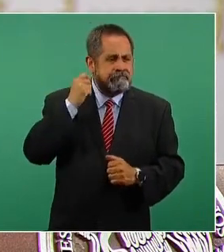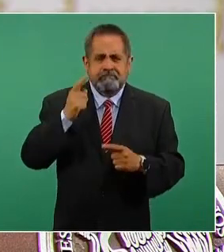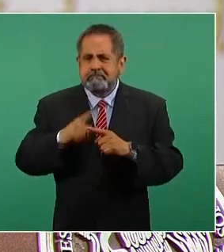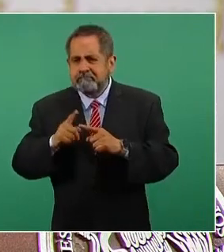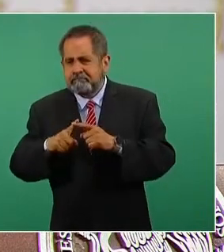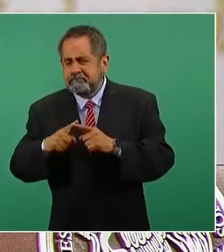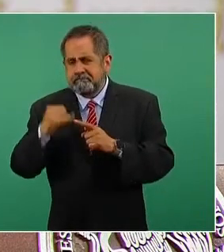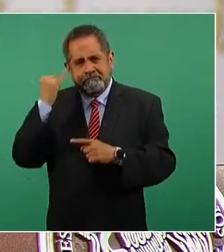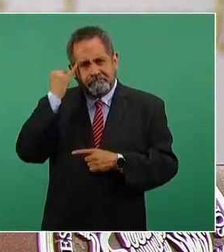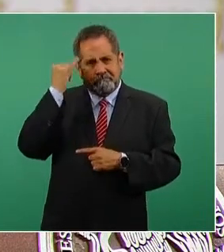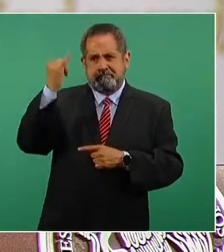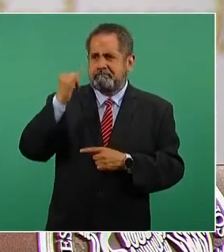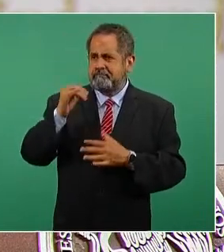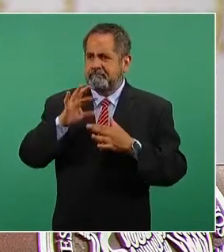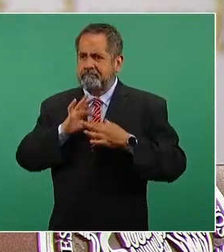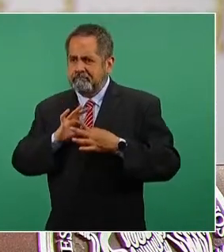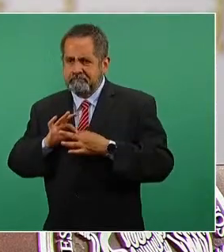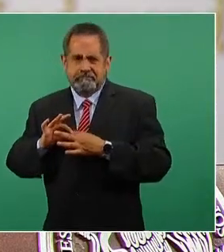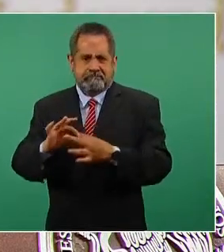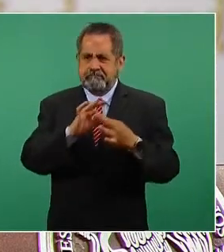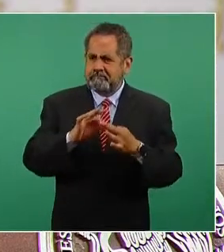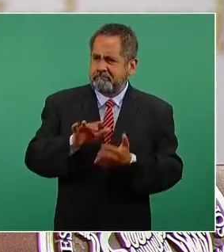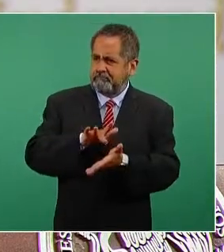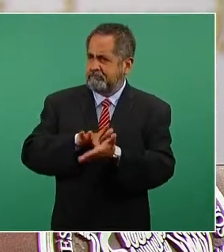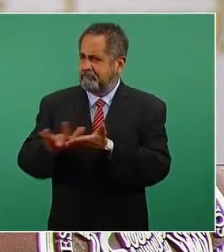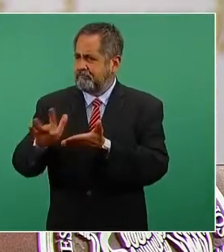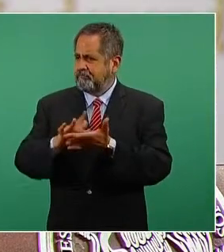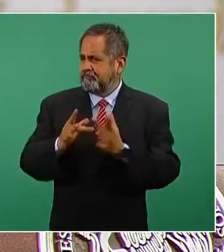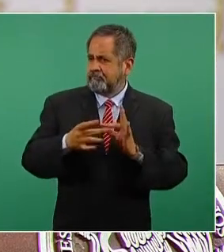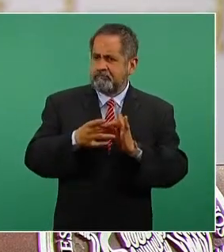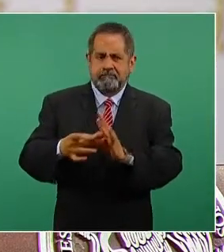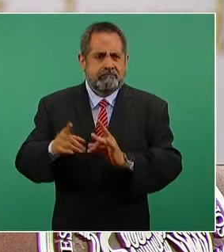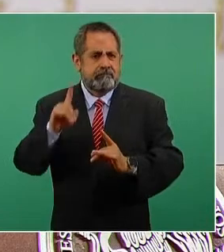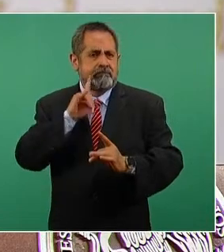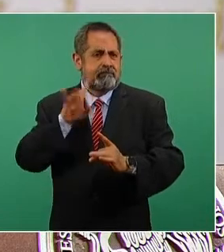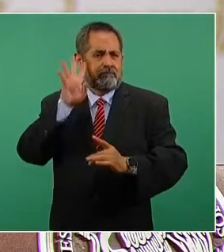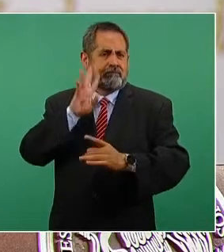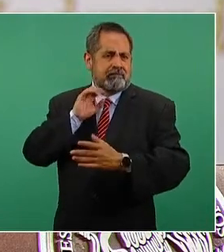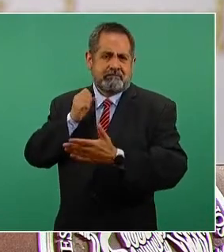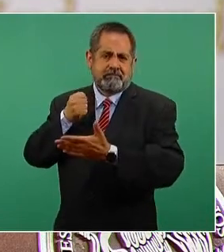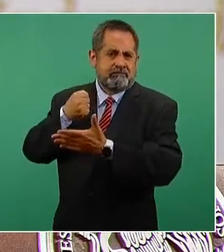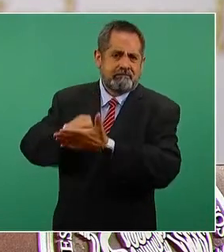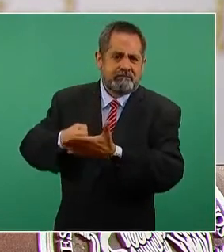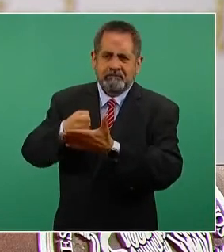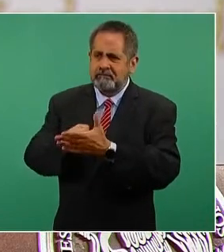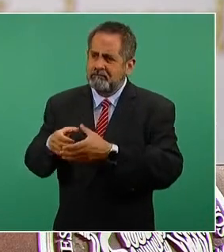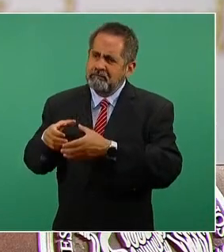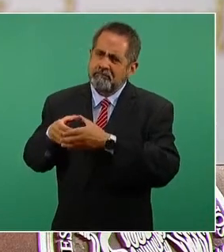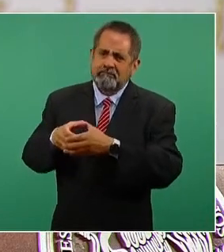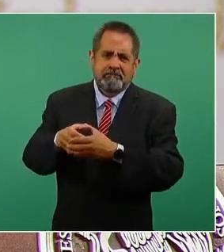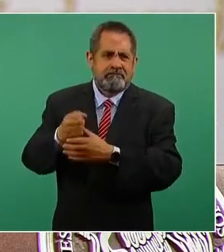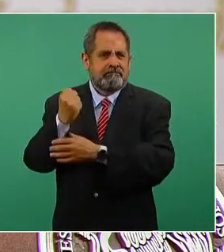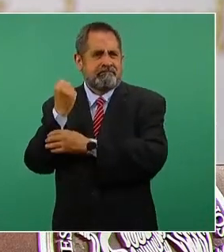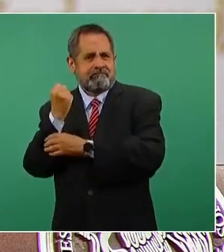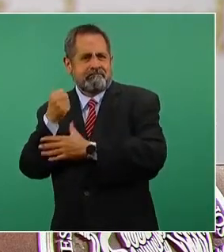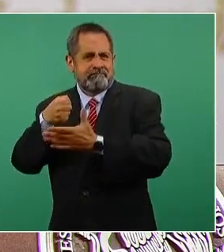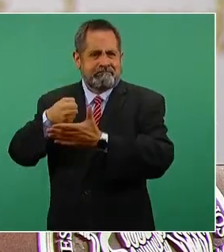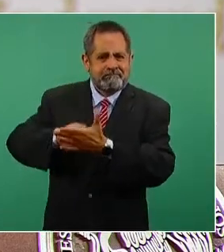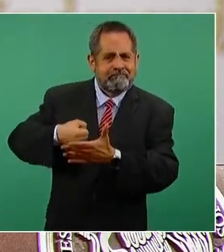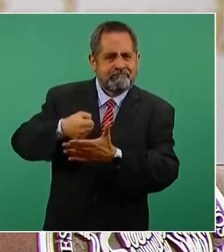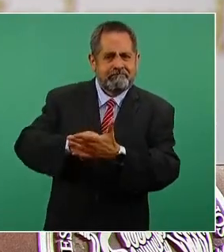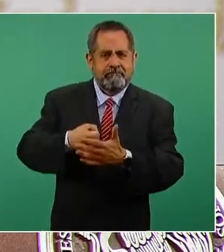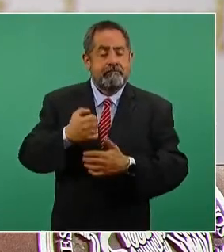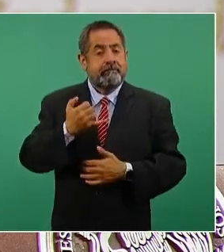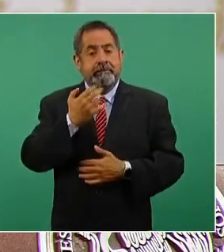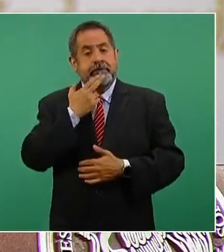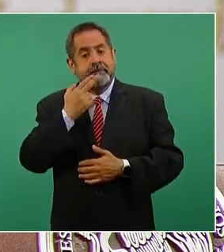que la colaboración, la solidaridad y el feminismo interseccional traerán los cambios que necesitamos